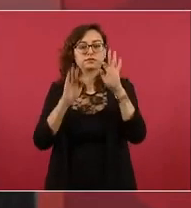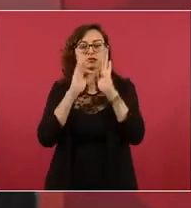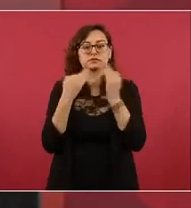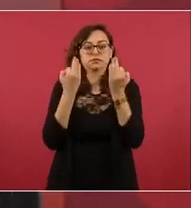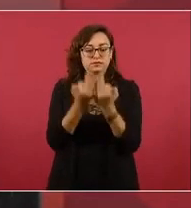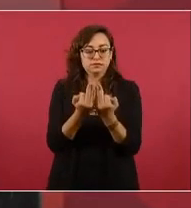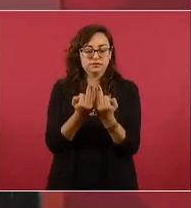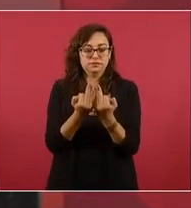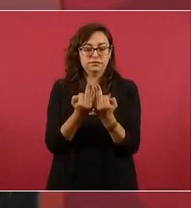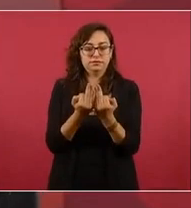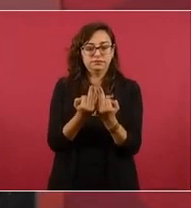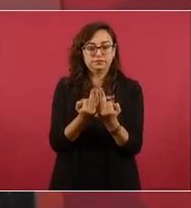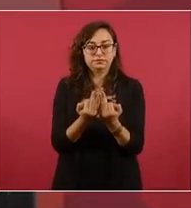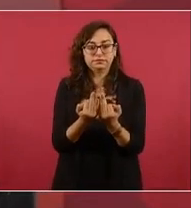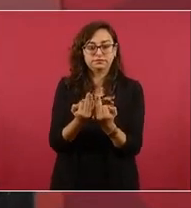en